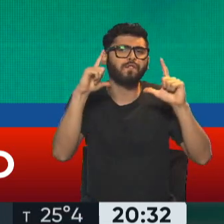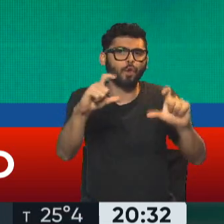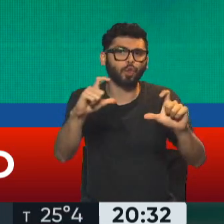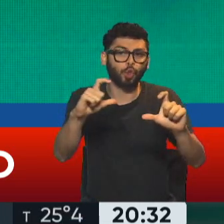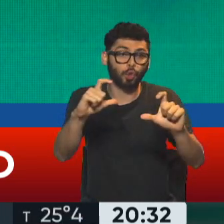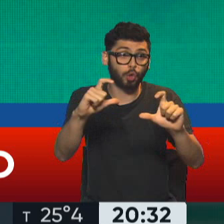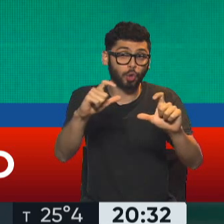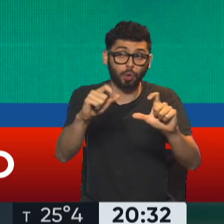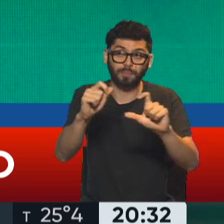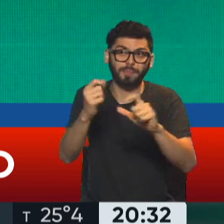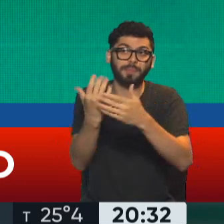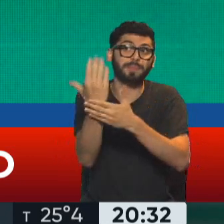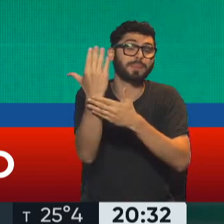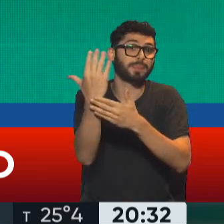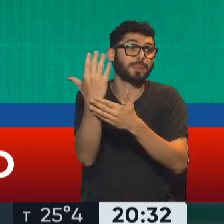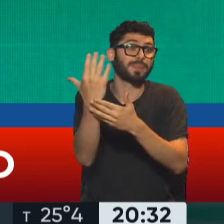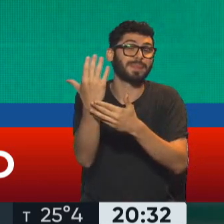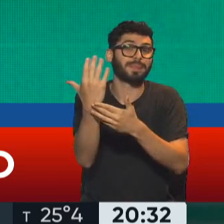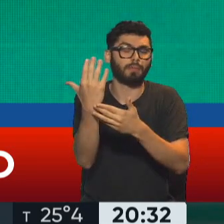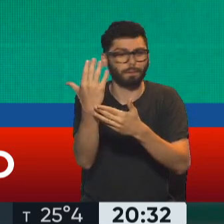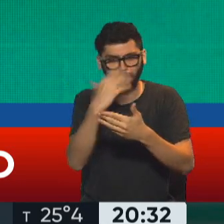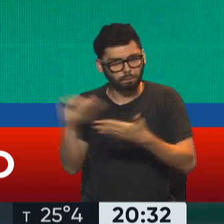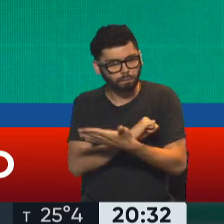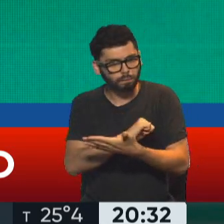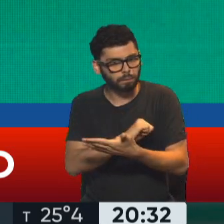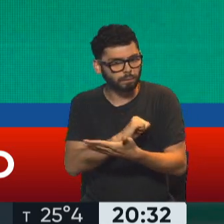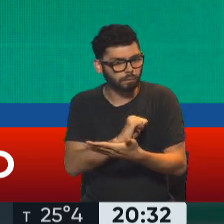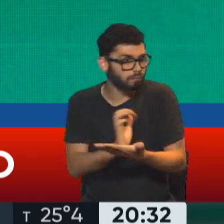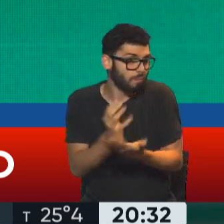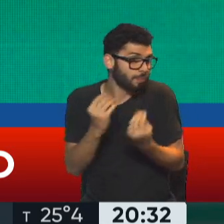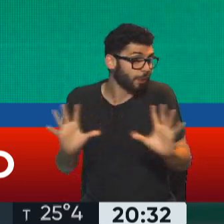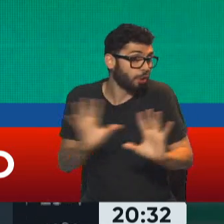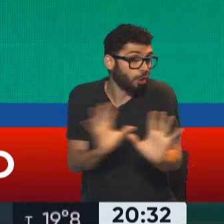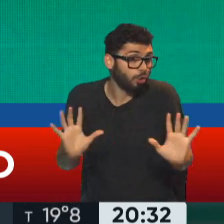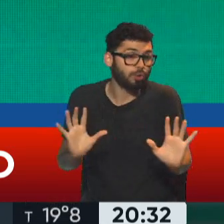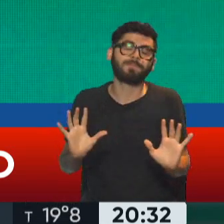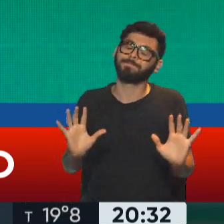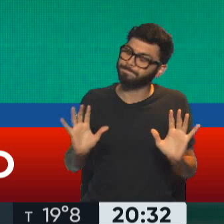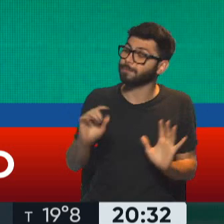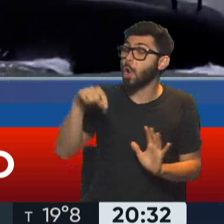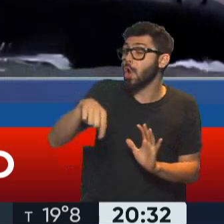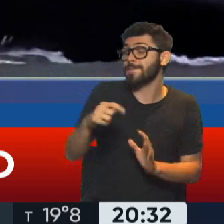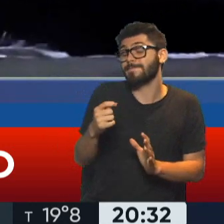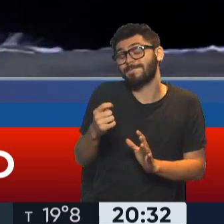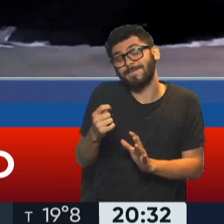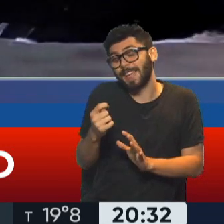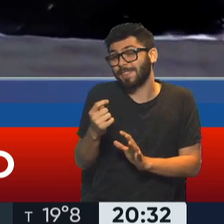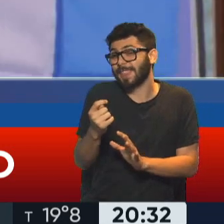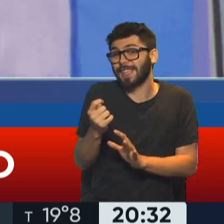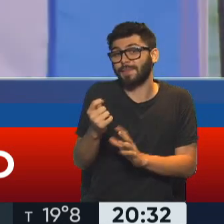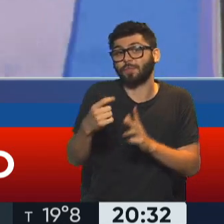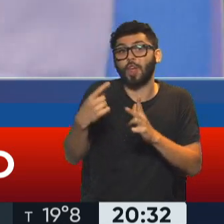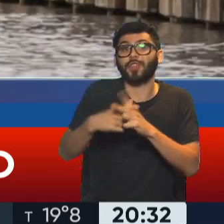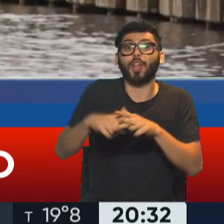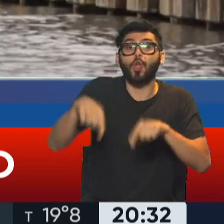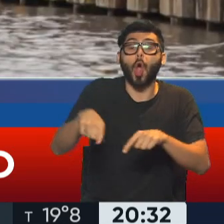se podía rescatar, digamos. Pero bueno, esa posibilidad aparentemente se perdió. Hoy es prácticamente imposible con la tecnología